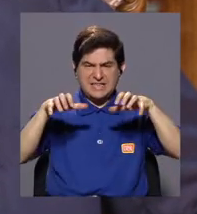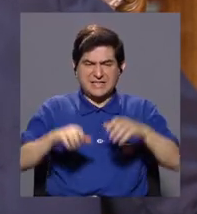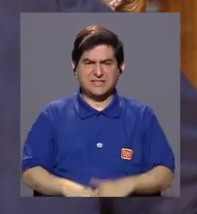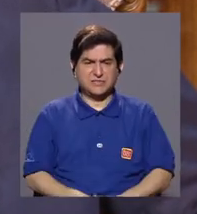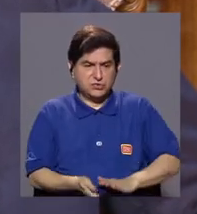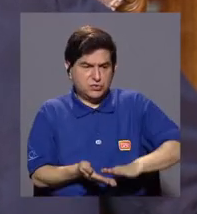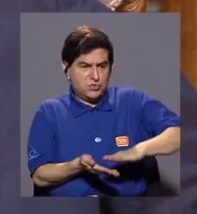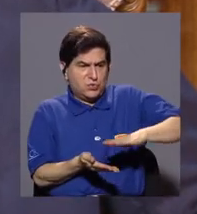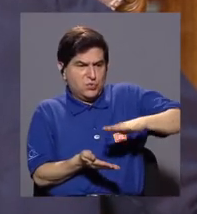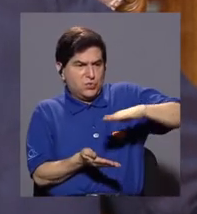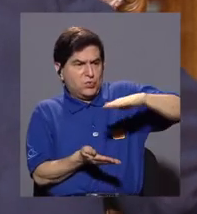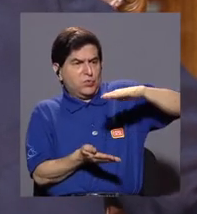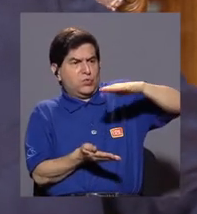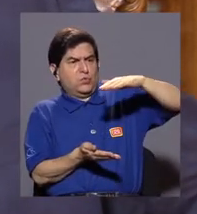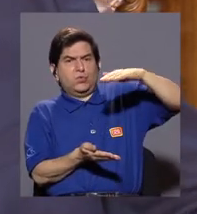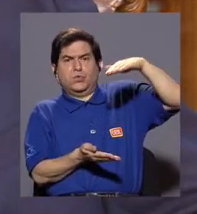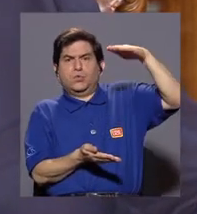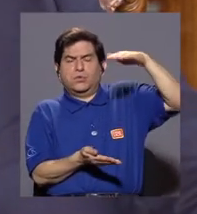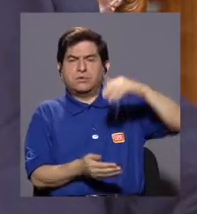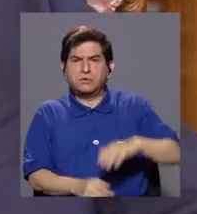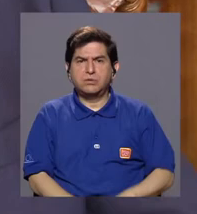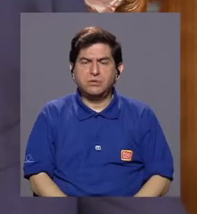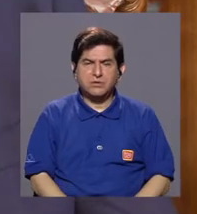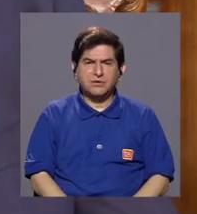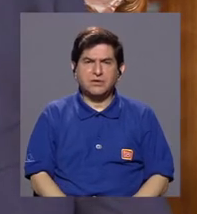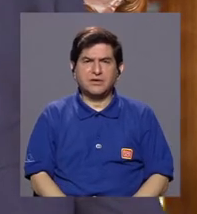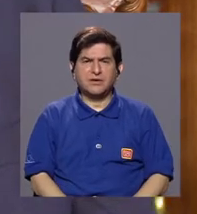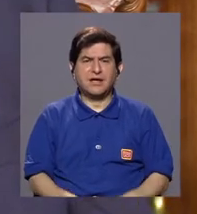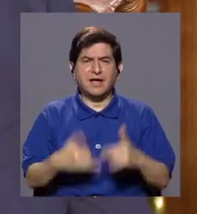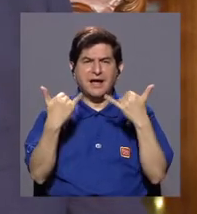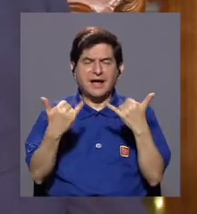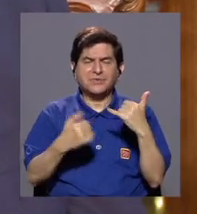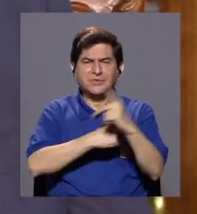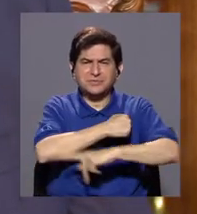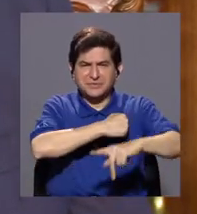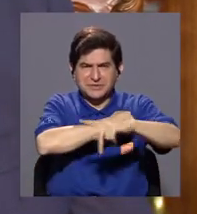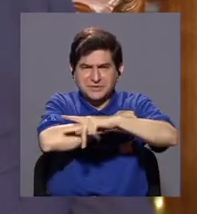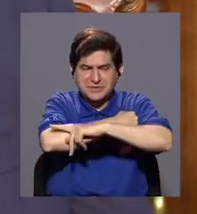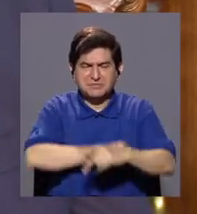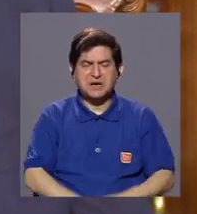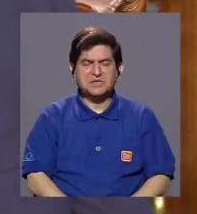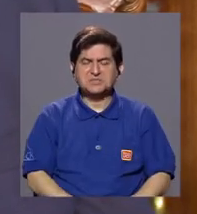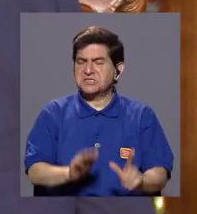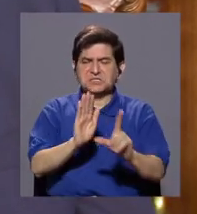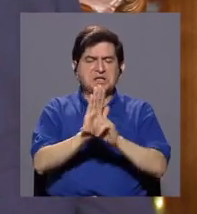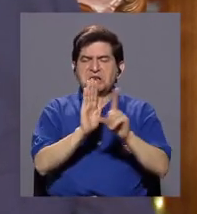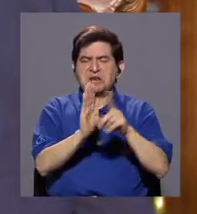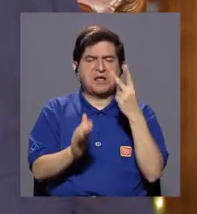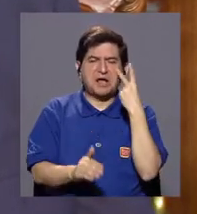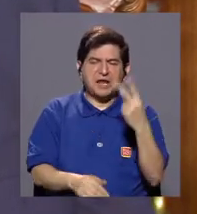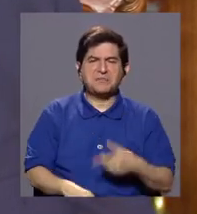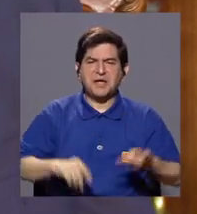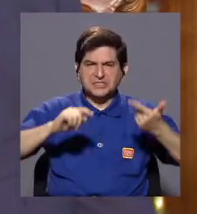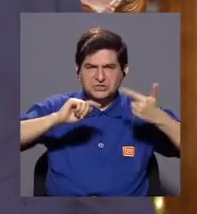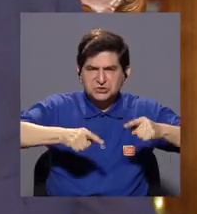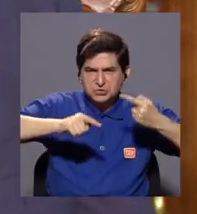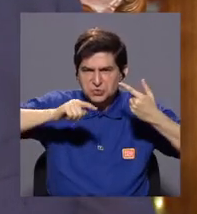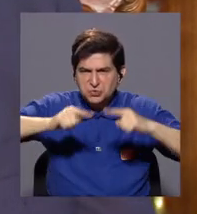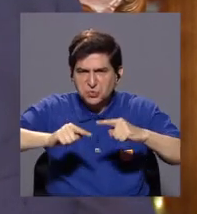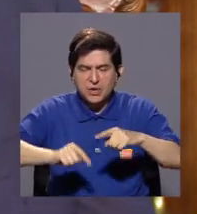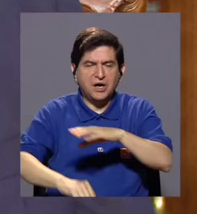se han exacerbado tanto que hay estados que llegan a legitimar la